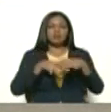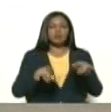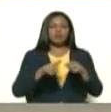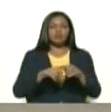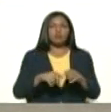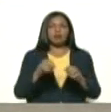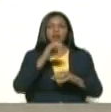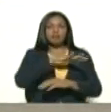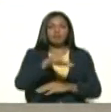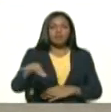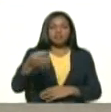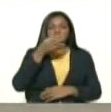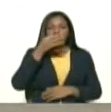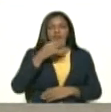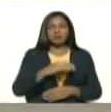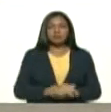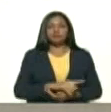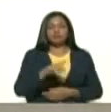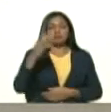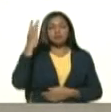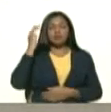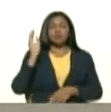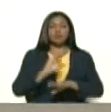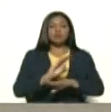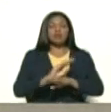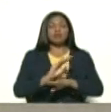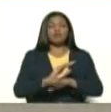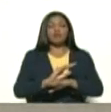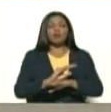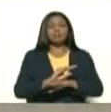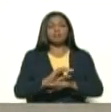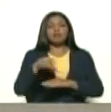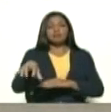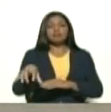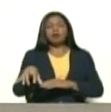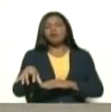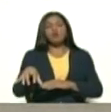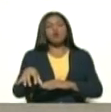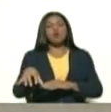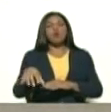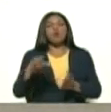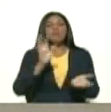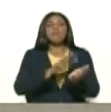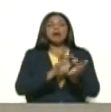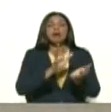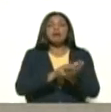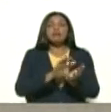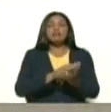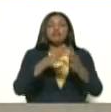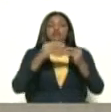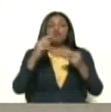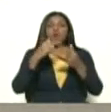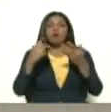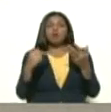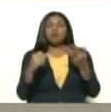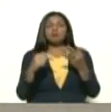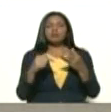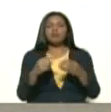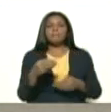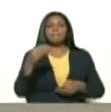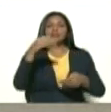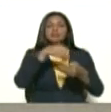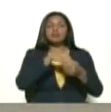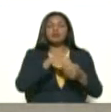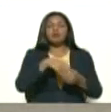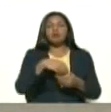Ya saben, al protector del Estado Nueva Esparta, Dante Rivas, todos los casos, la orden es,